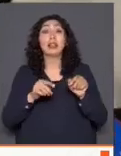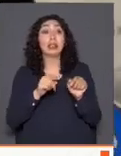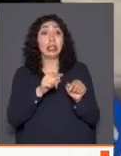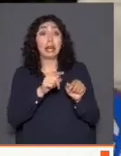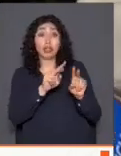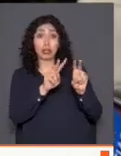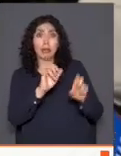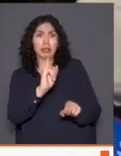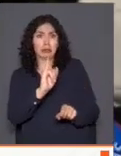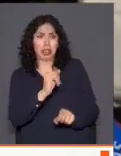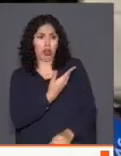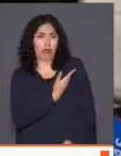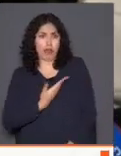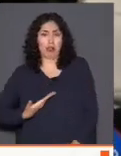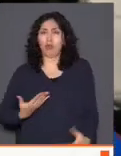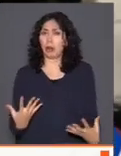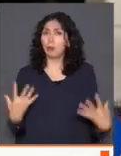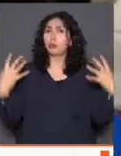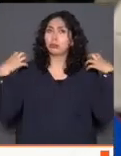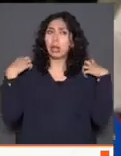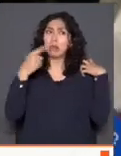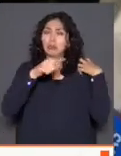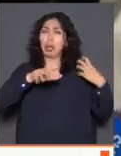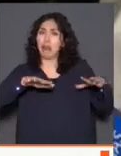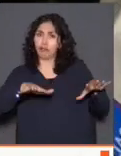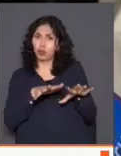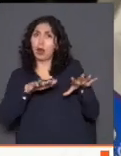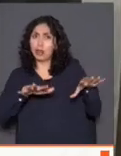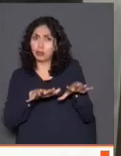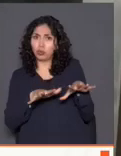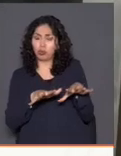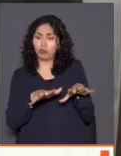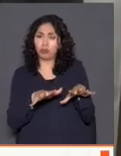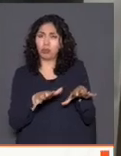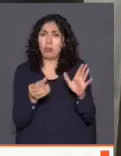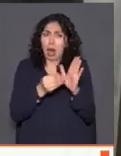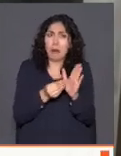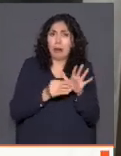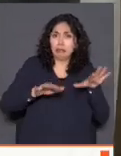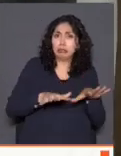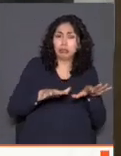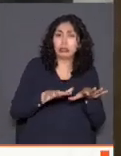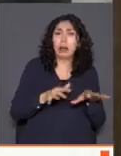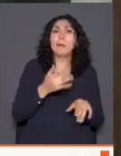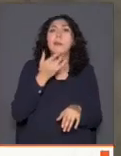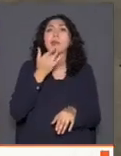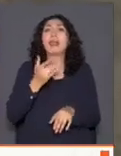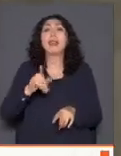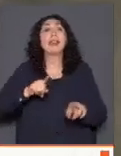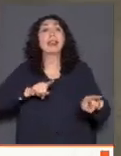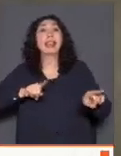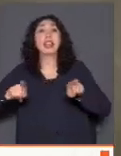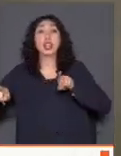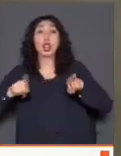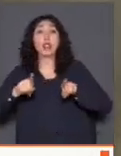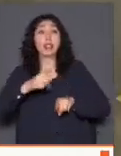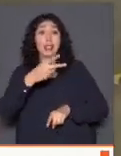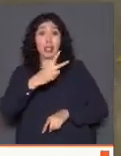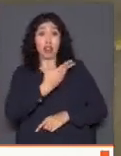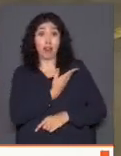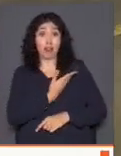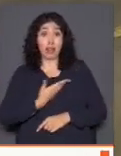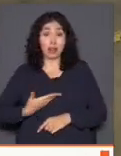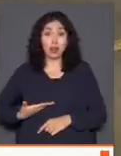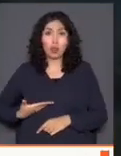tomando el gobierno y que está haciendo un esfuerzo y que va a hacer todavía mayores esfuerzos. ¿Por qué la gestión del gobierno en esta tarea podría traer consecuencias en